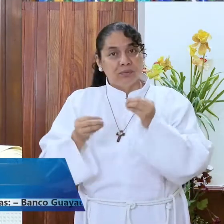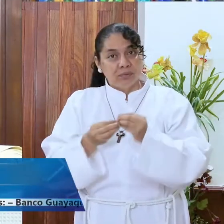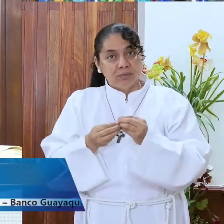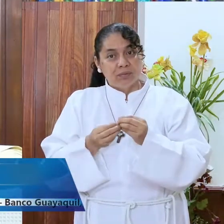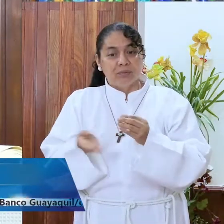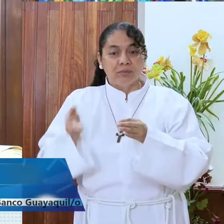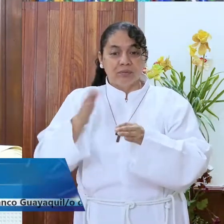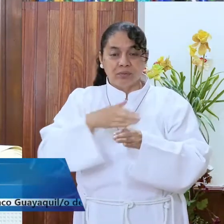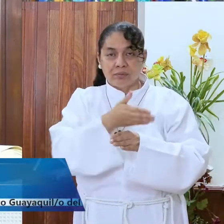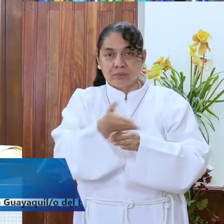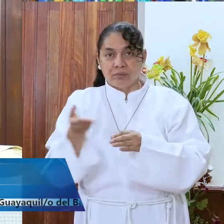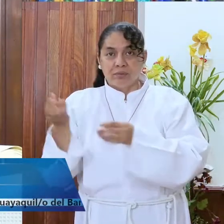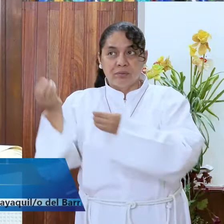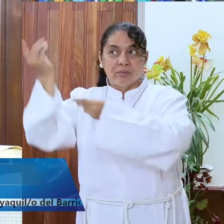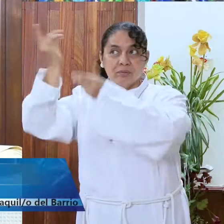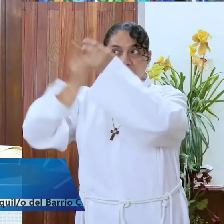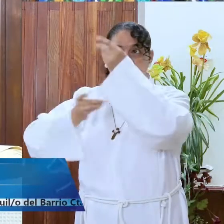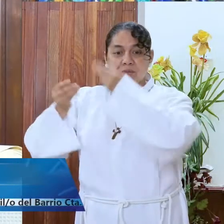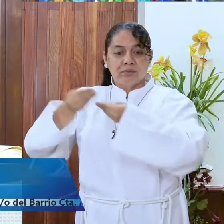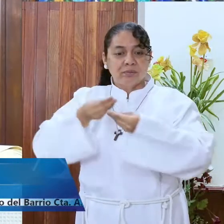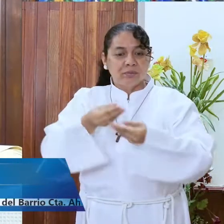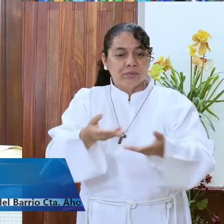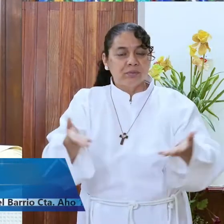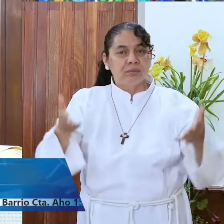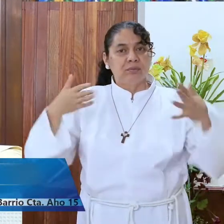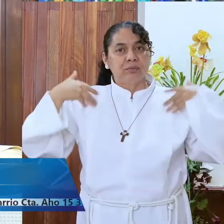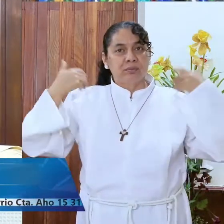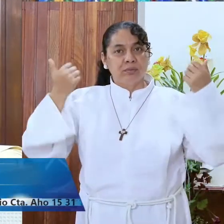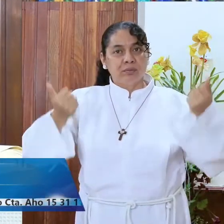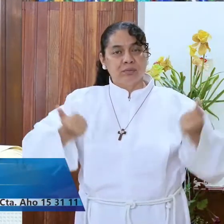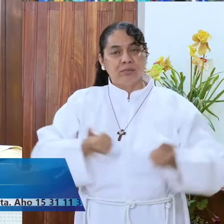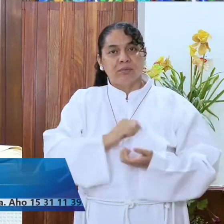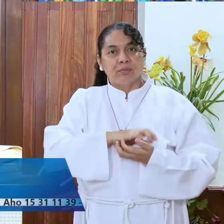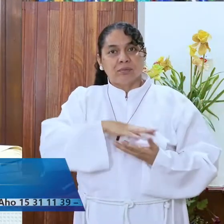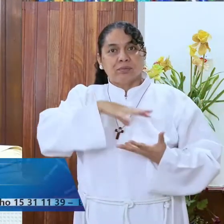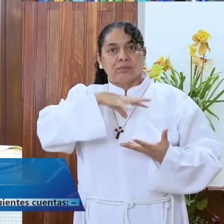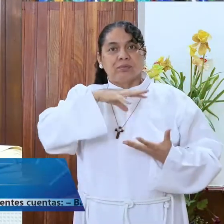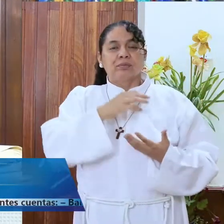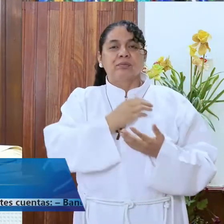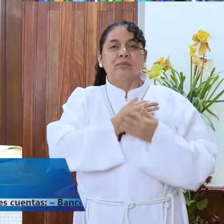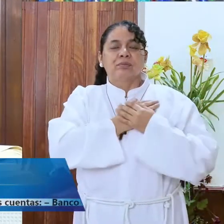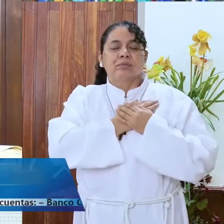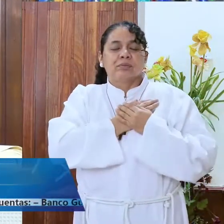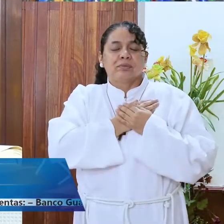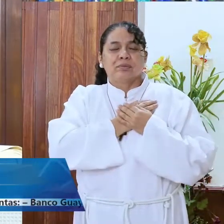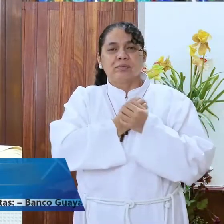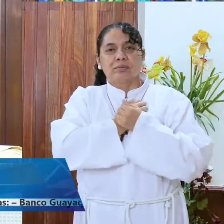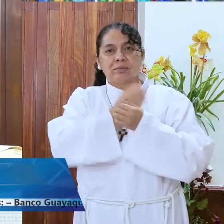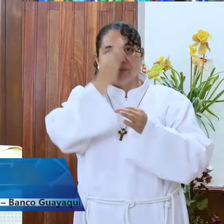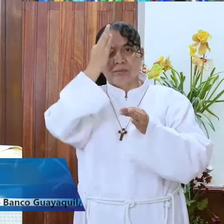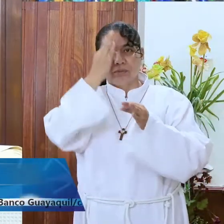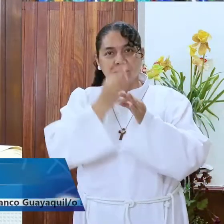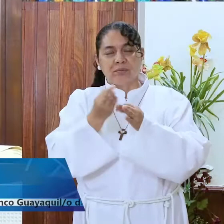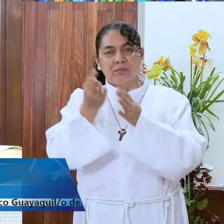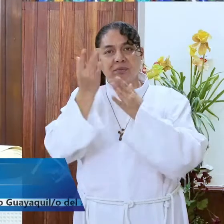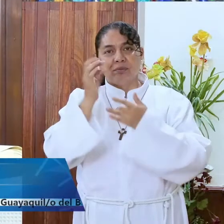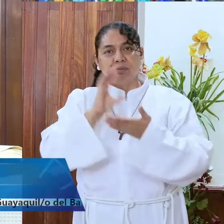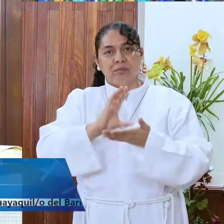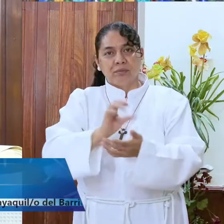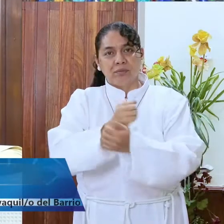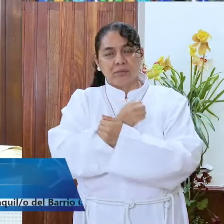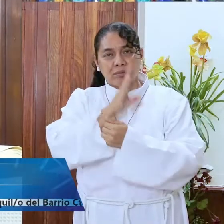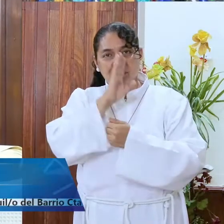para que fervorosos en la fe la esperanza y la caridad perseveren siempre fieles